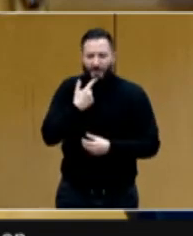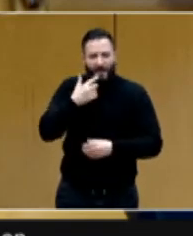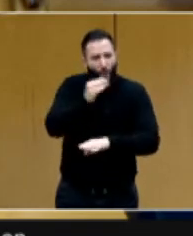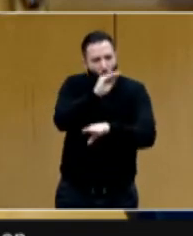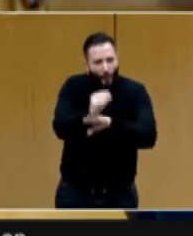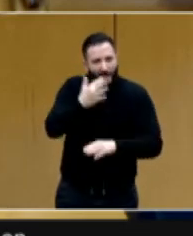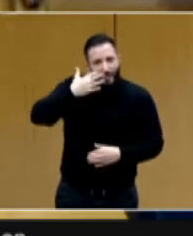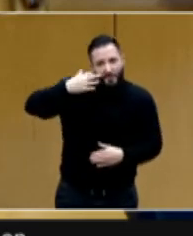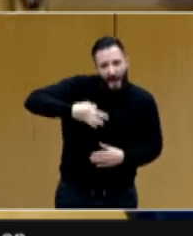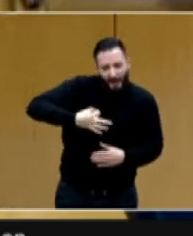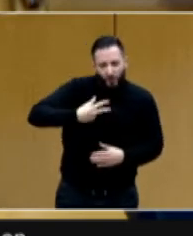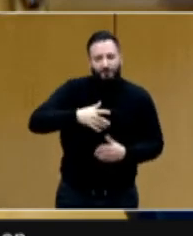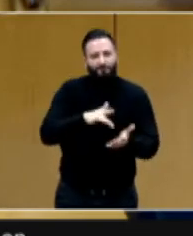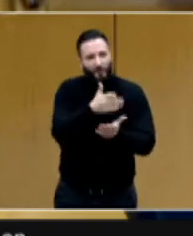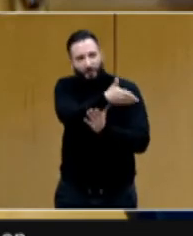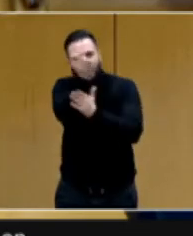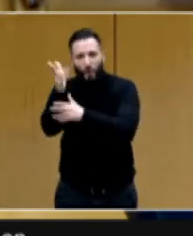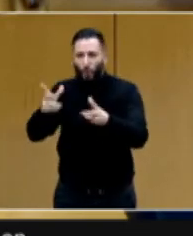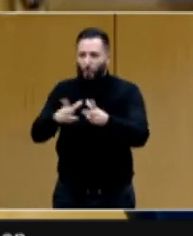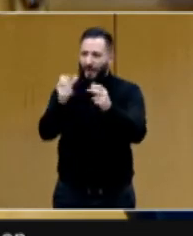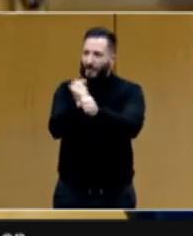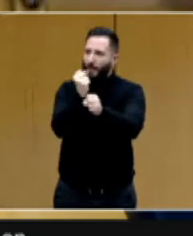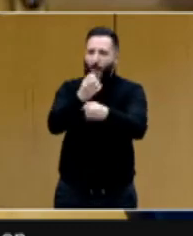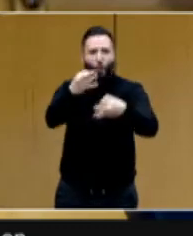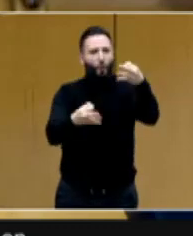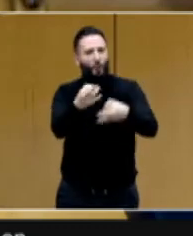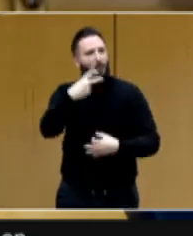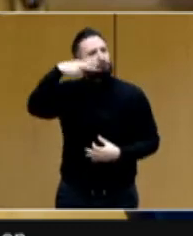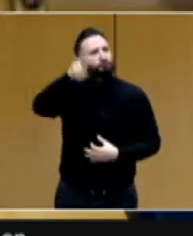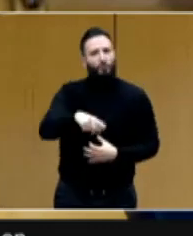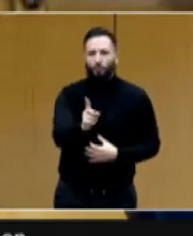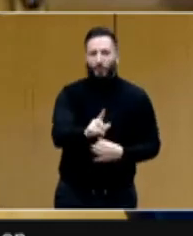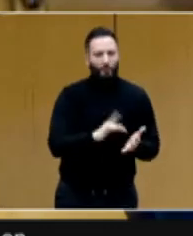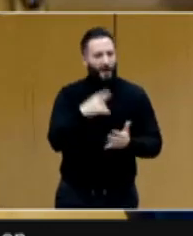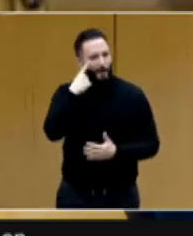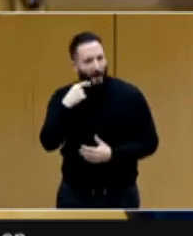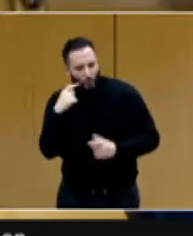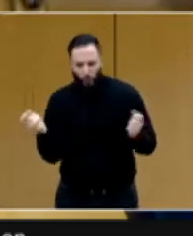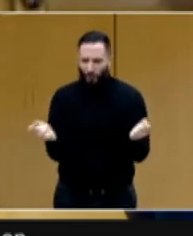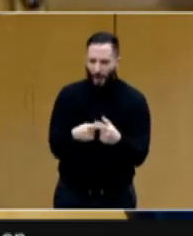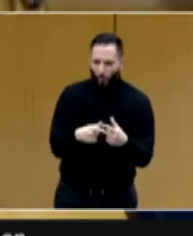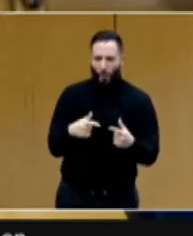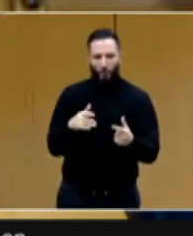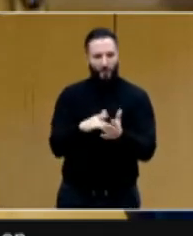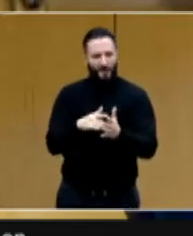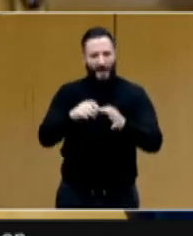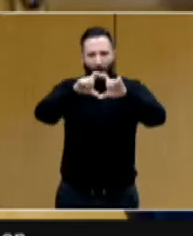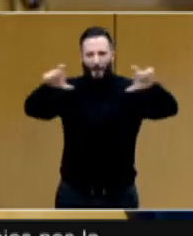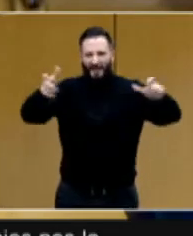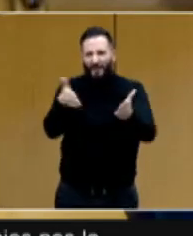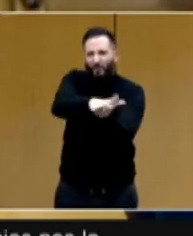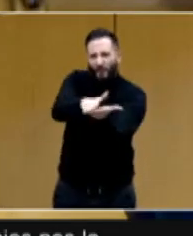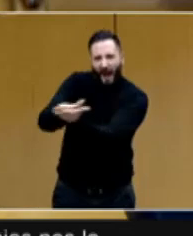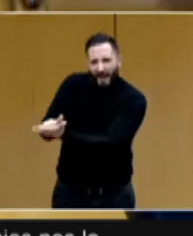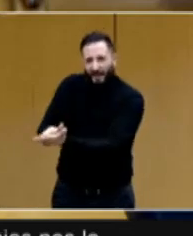por los operadores sociales y jurídicos los bancos las entidades de seguros las funerarias nadie hace caso de esta guarda